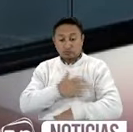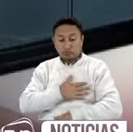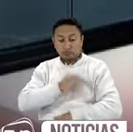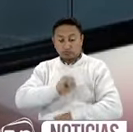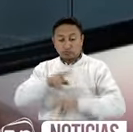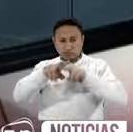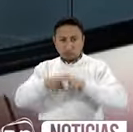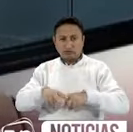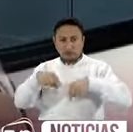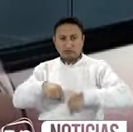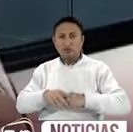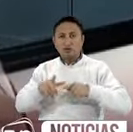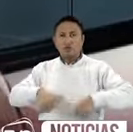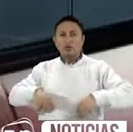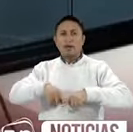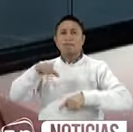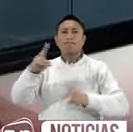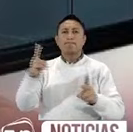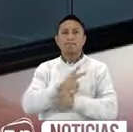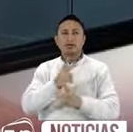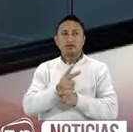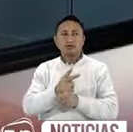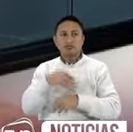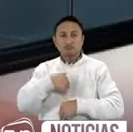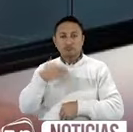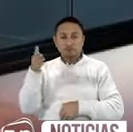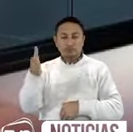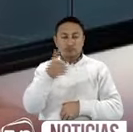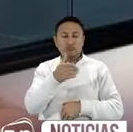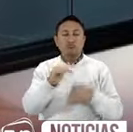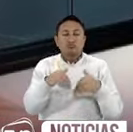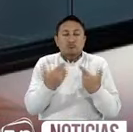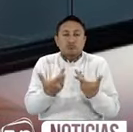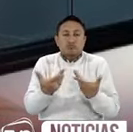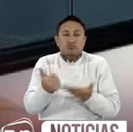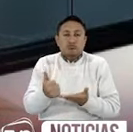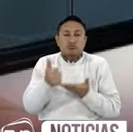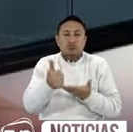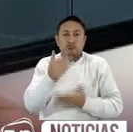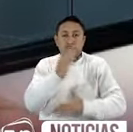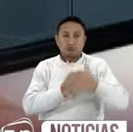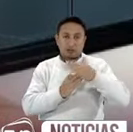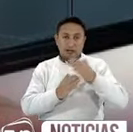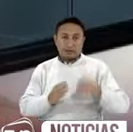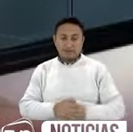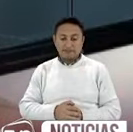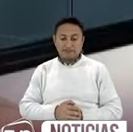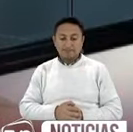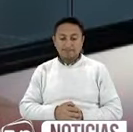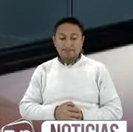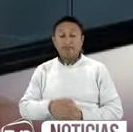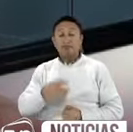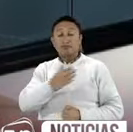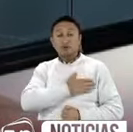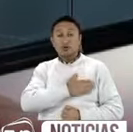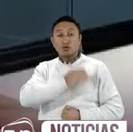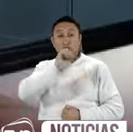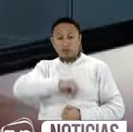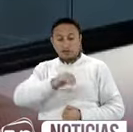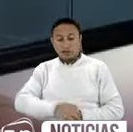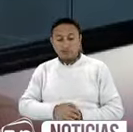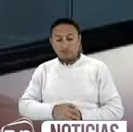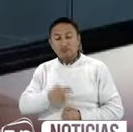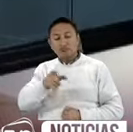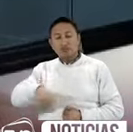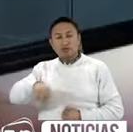verificar cuáles son las zonas y cómo podemos trabajar con entornos comunitarios para la paz. ¿Qué significa esto? Que nosotros podamos generar más bien